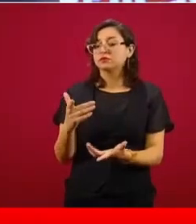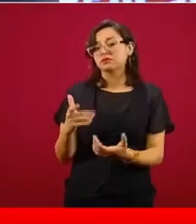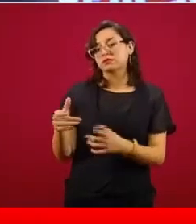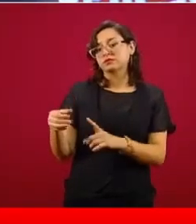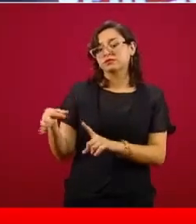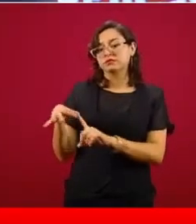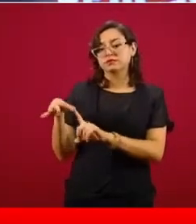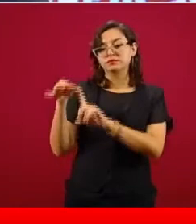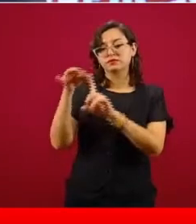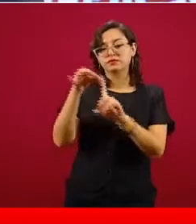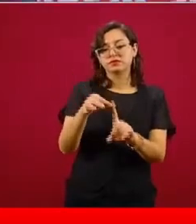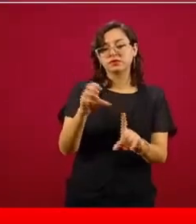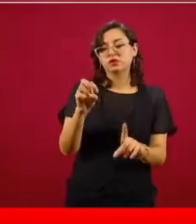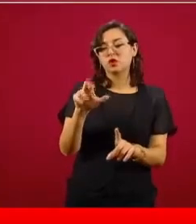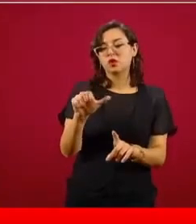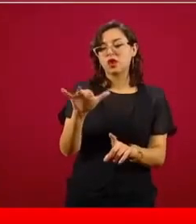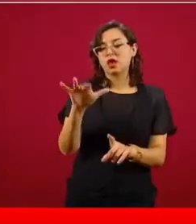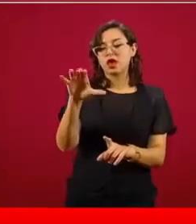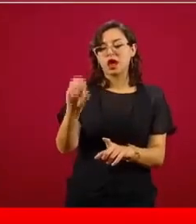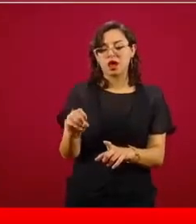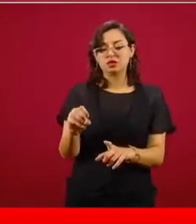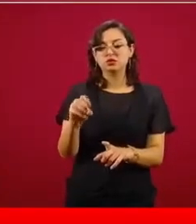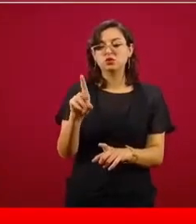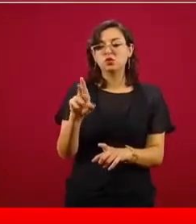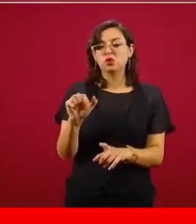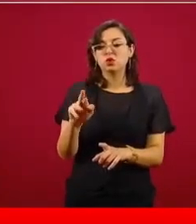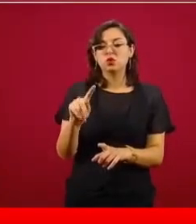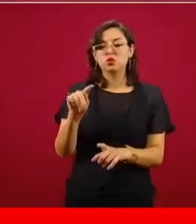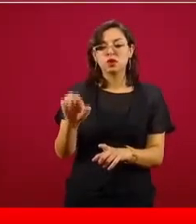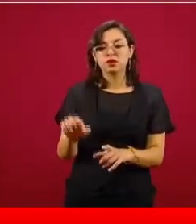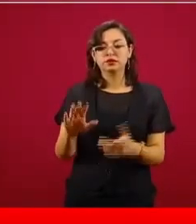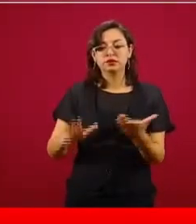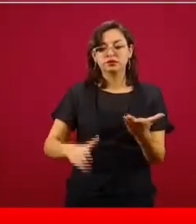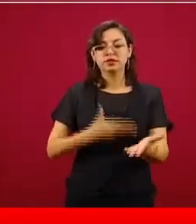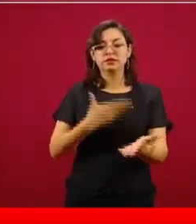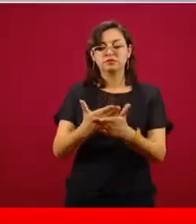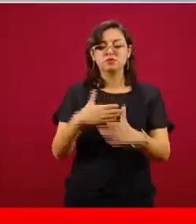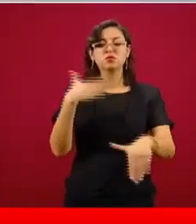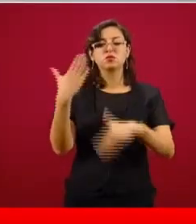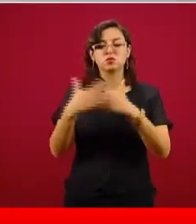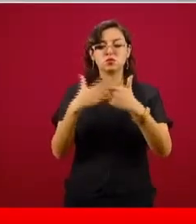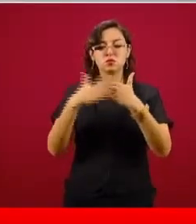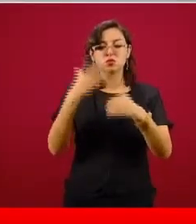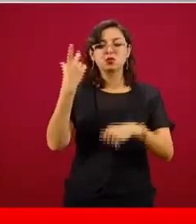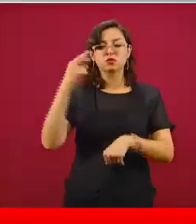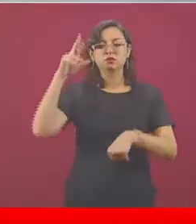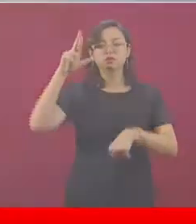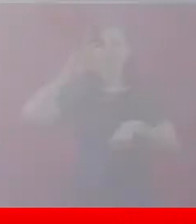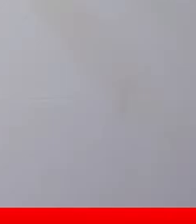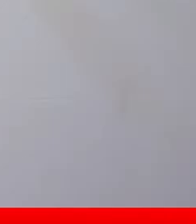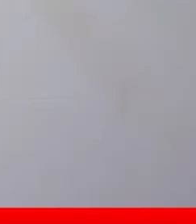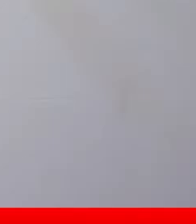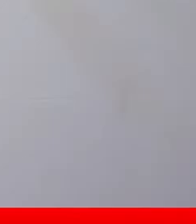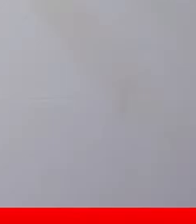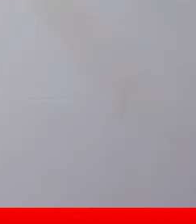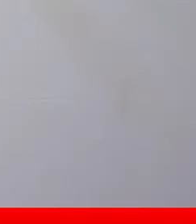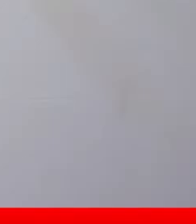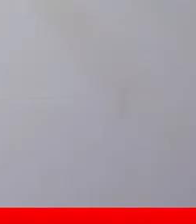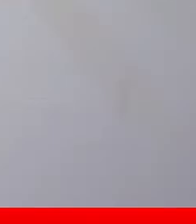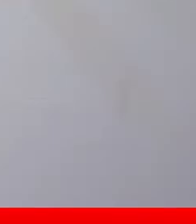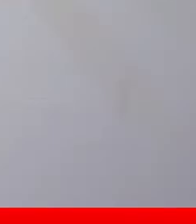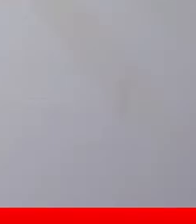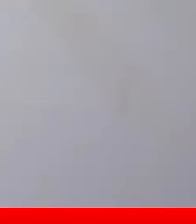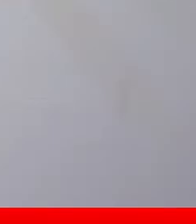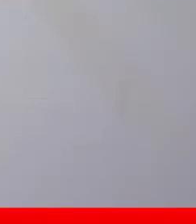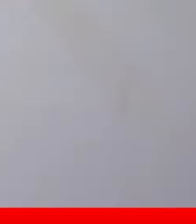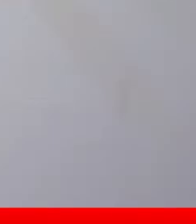que está propuesto para ser el próximo director de aduana. Y